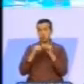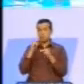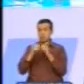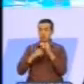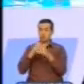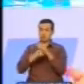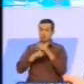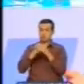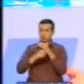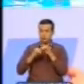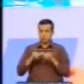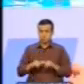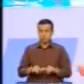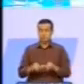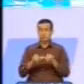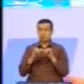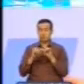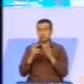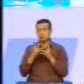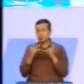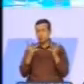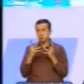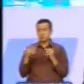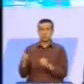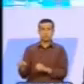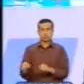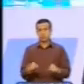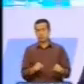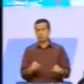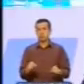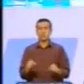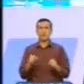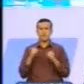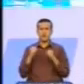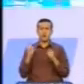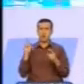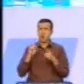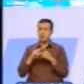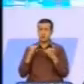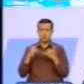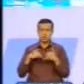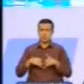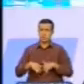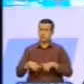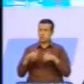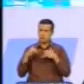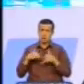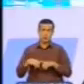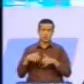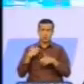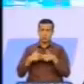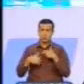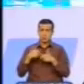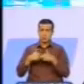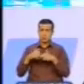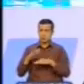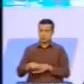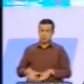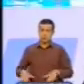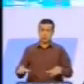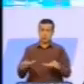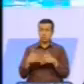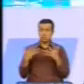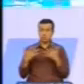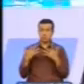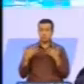superando. Enfrentamos un sismo de enorme magnitud, todavía seguimos con problemas en ese sentido,